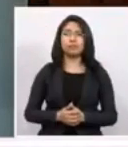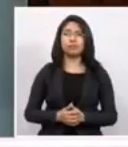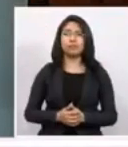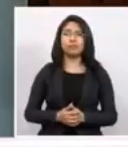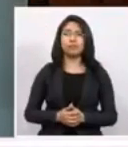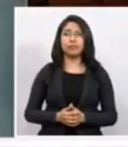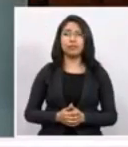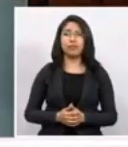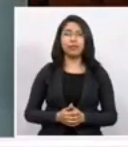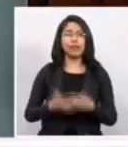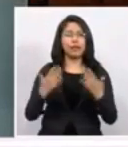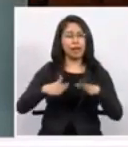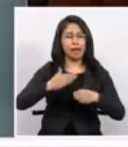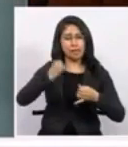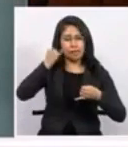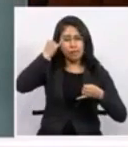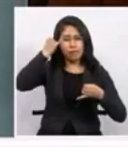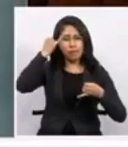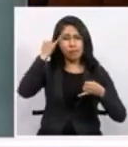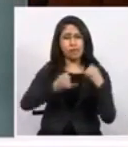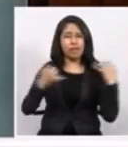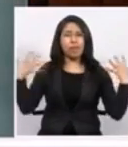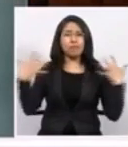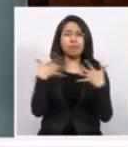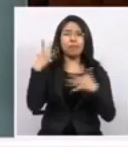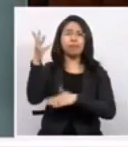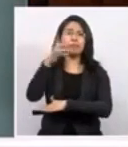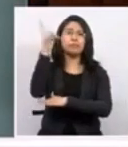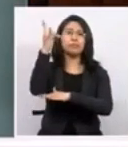Debemos poner fin al miedo en Bolivia.